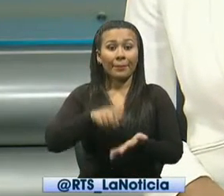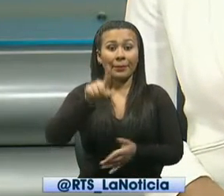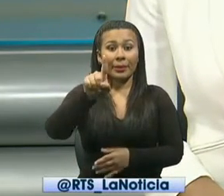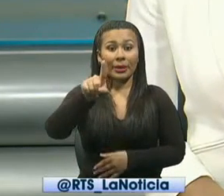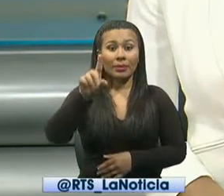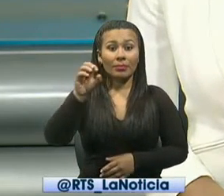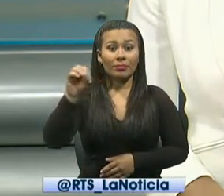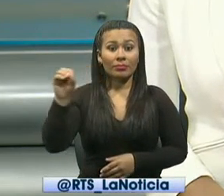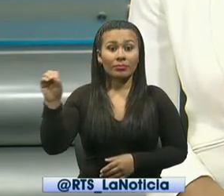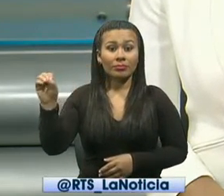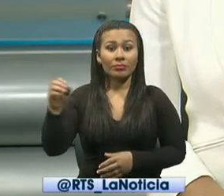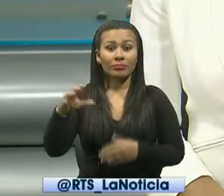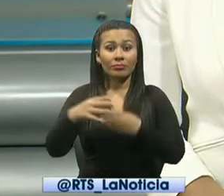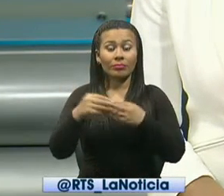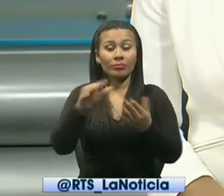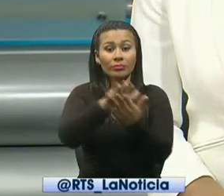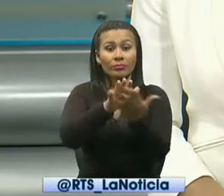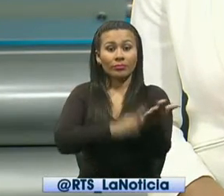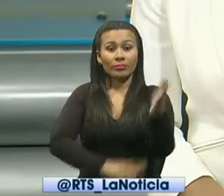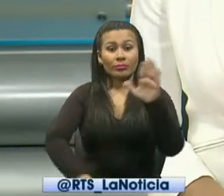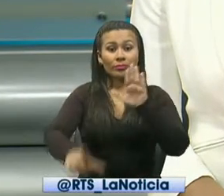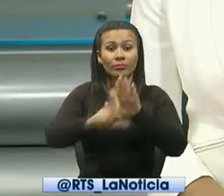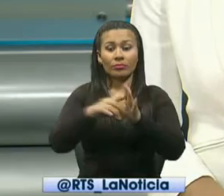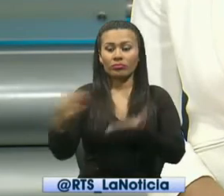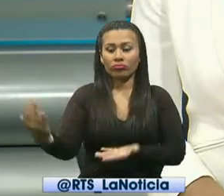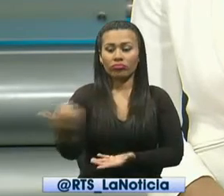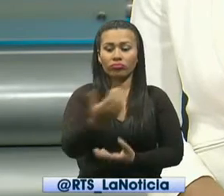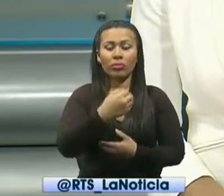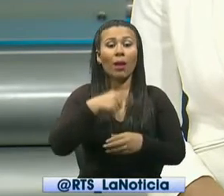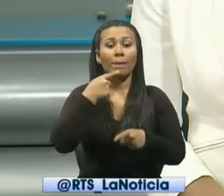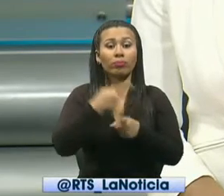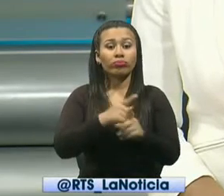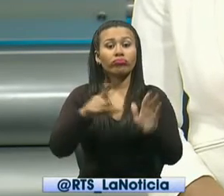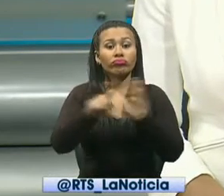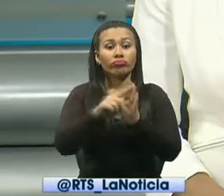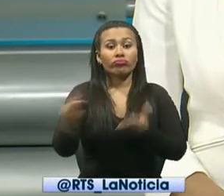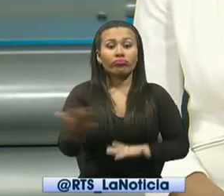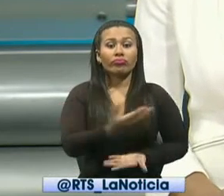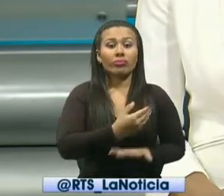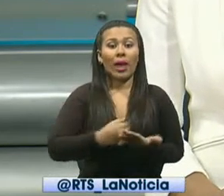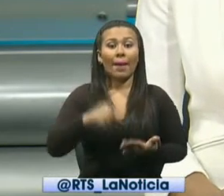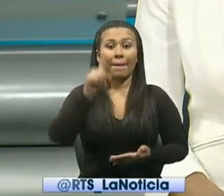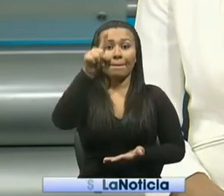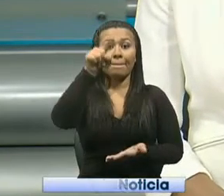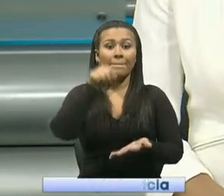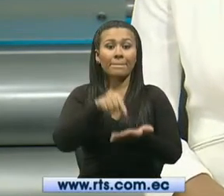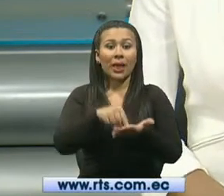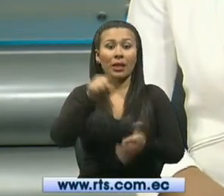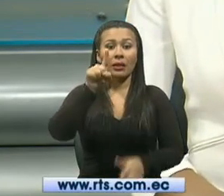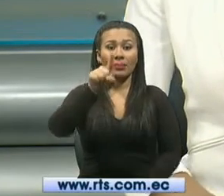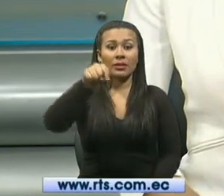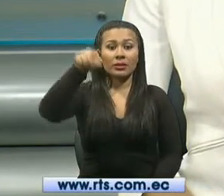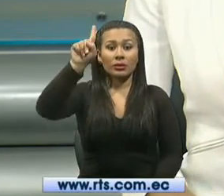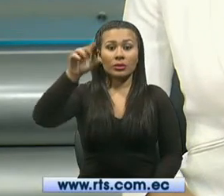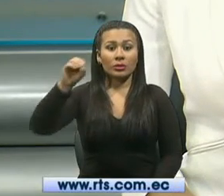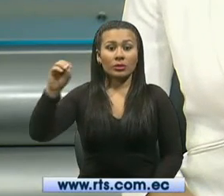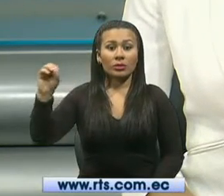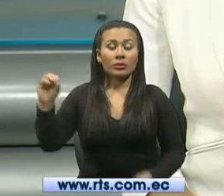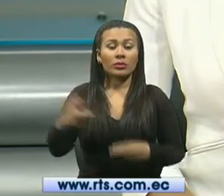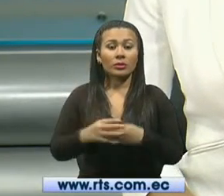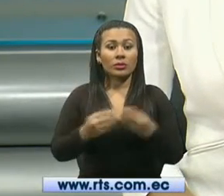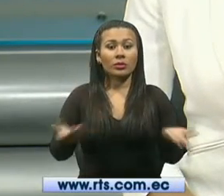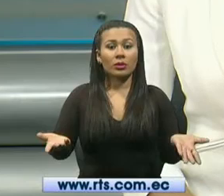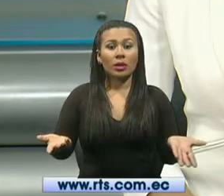$1,000 millones se recaudarían con el proyecto de ley que busca aprobar la Asamblea en beneficio de los afectados por el terremoto. La Comisión de